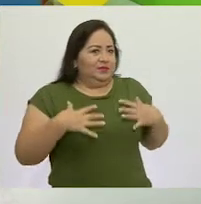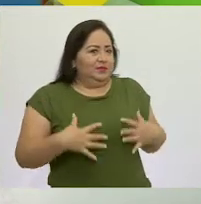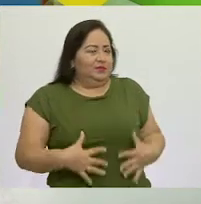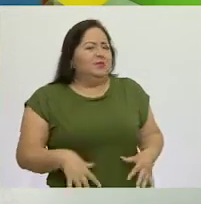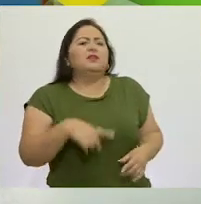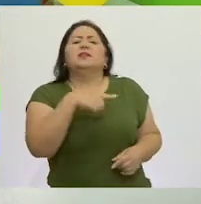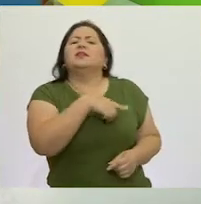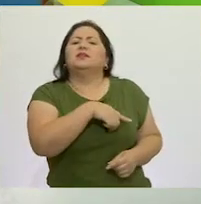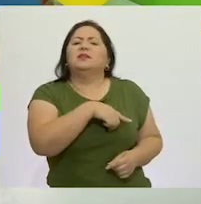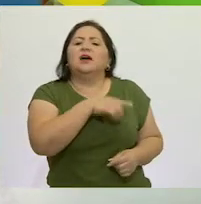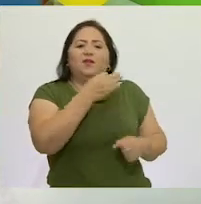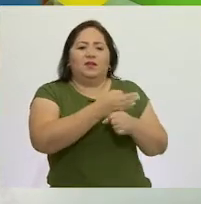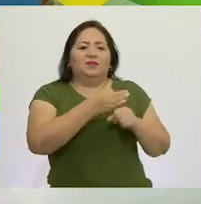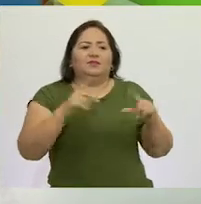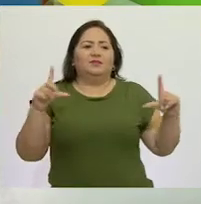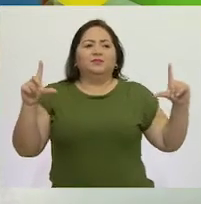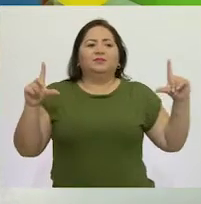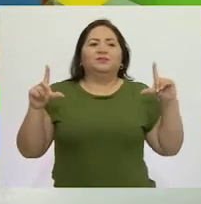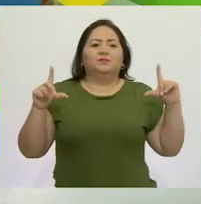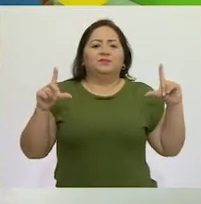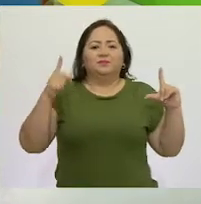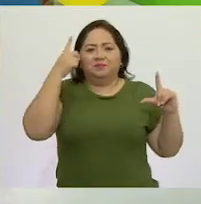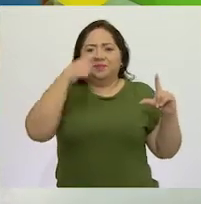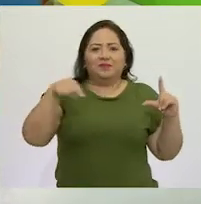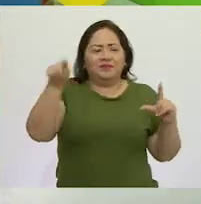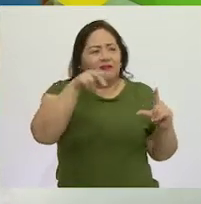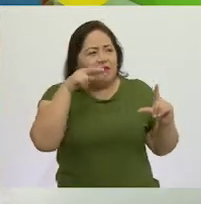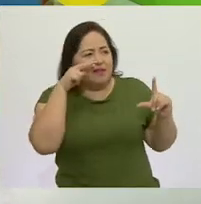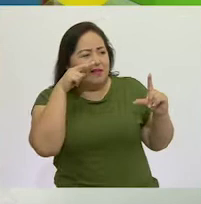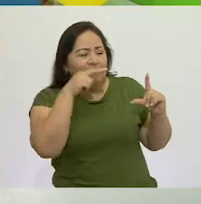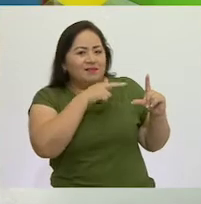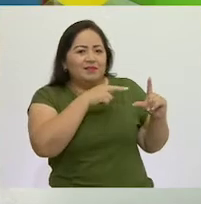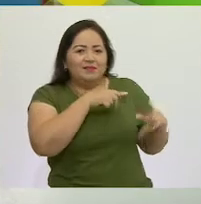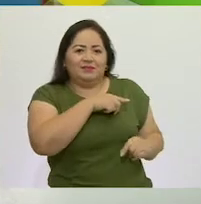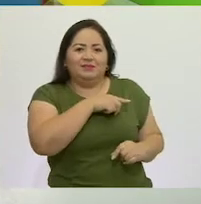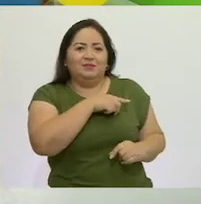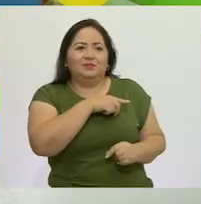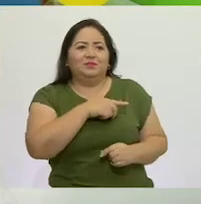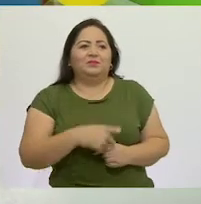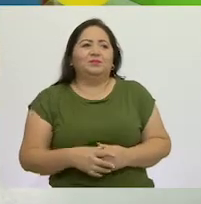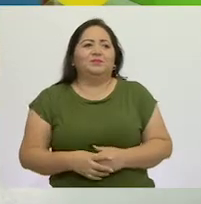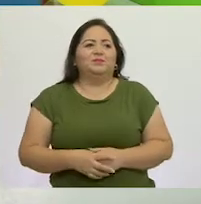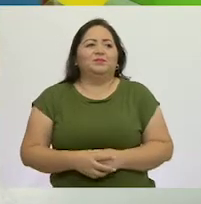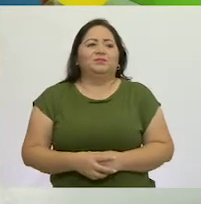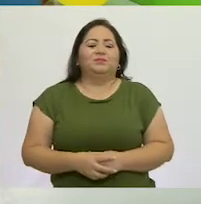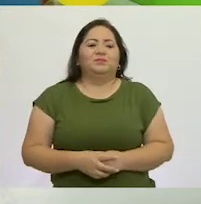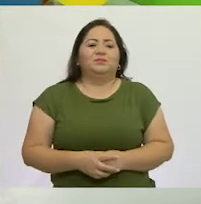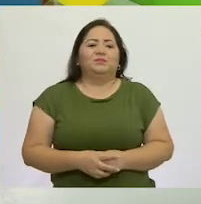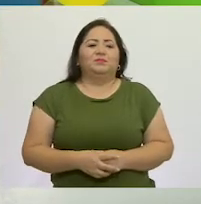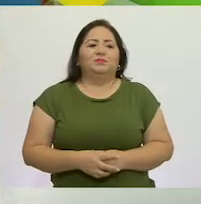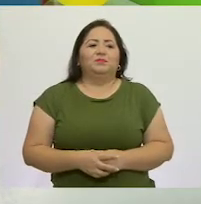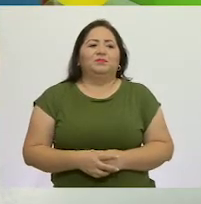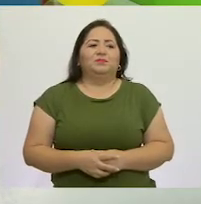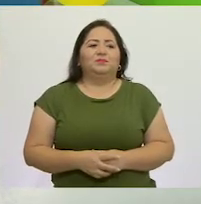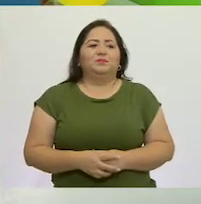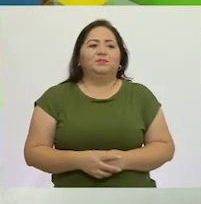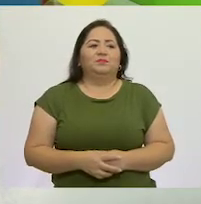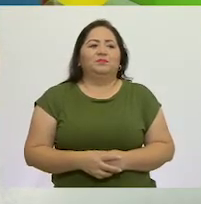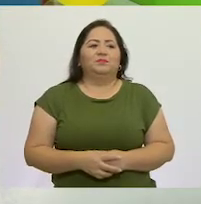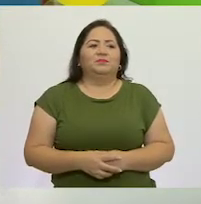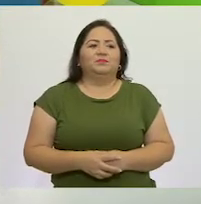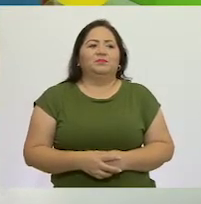ver, colócate en la postura para que la podamos observar. Muy bien. Me voy a